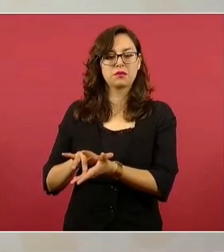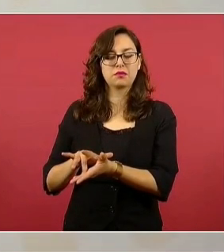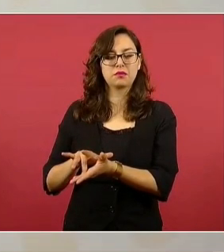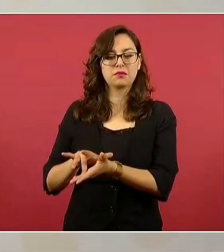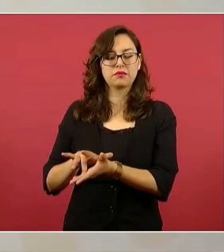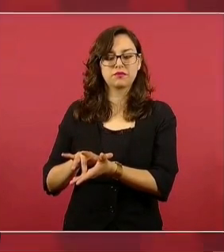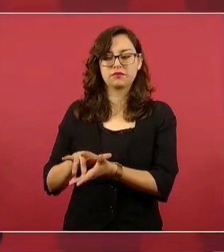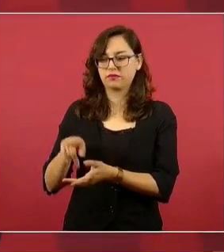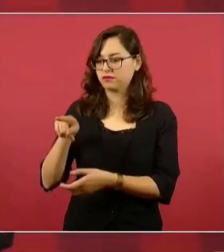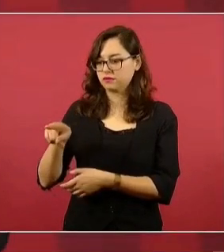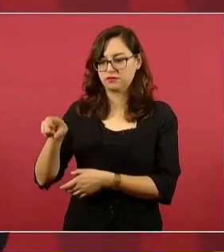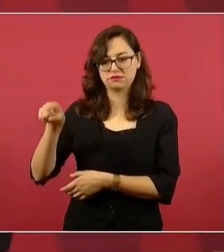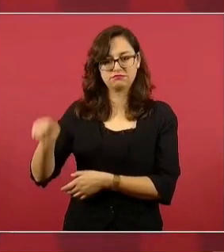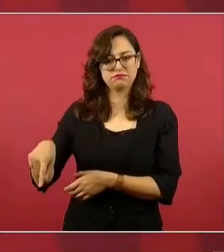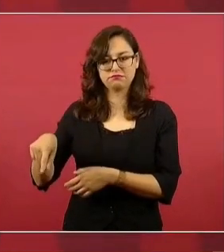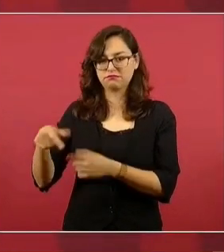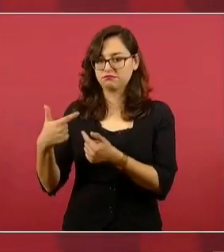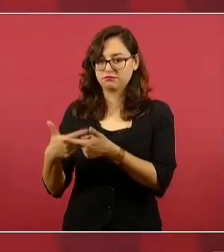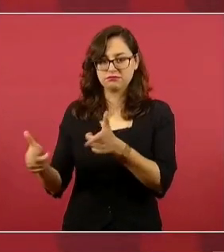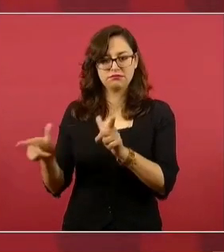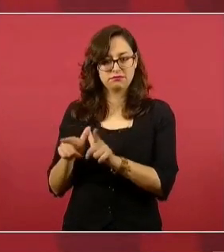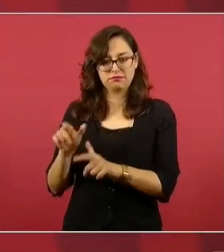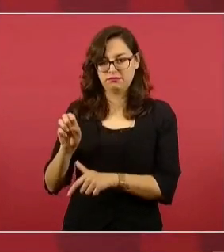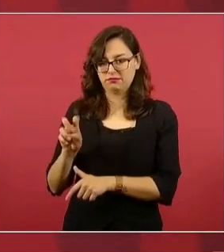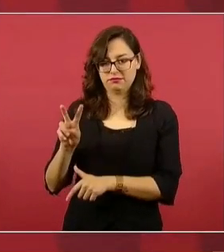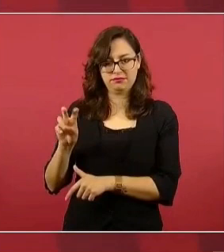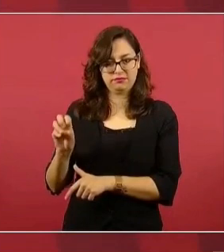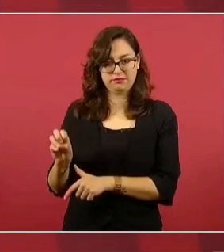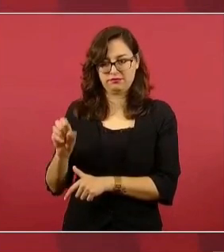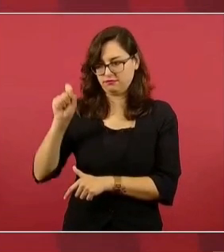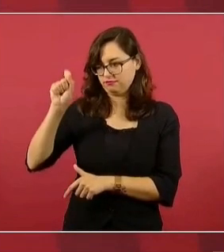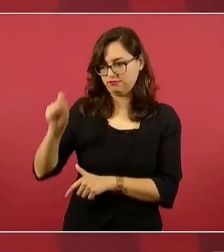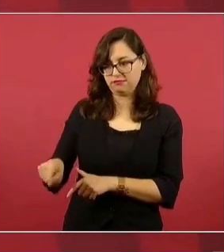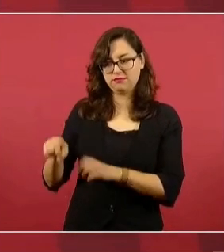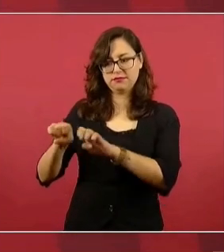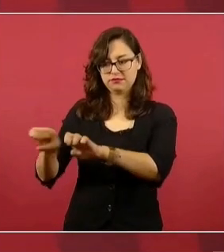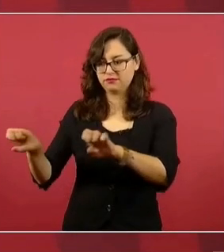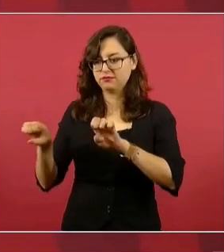el mismo equipo, los que votaron por